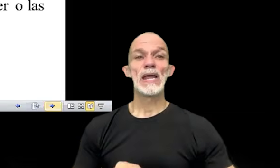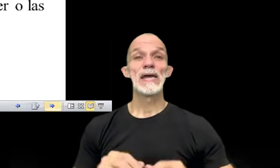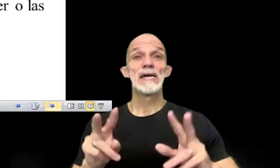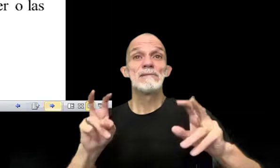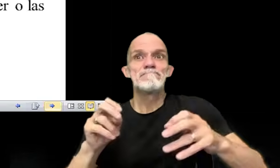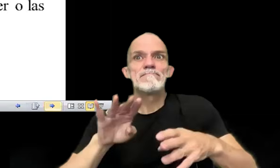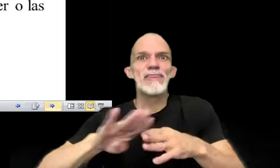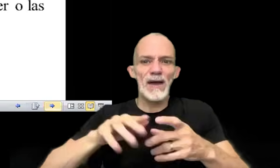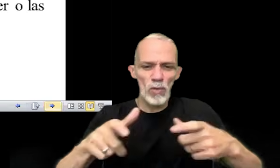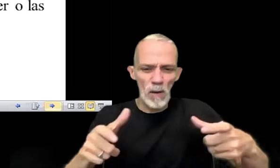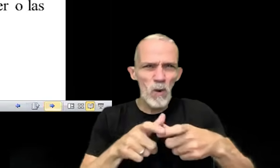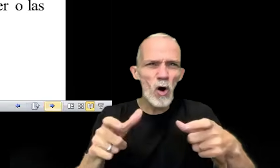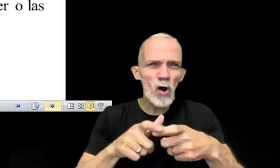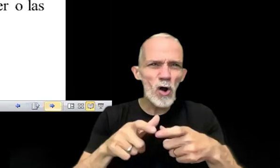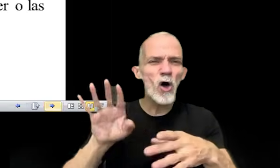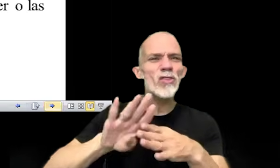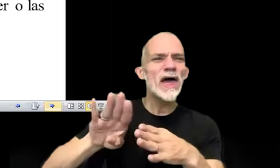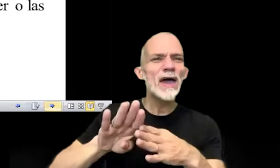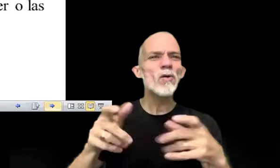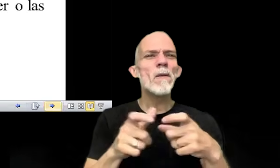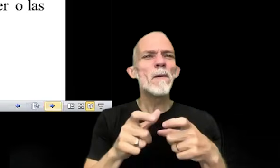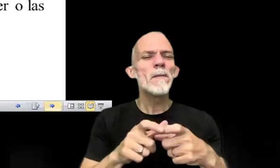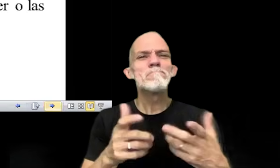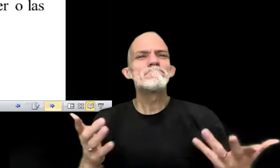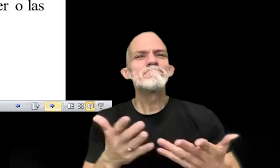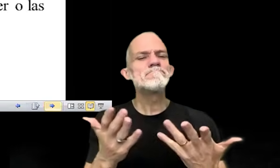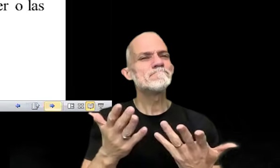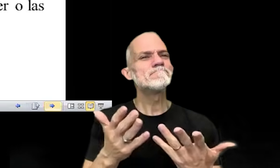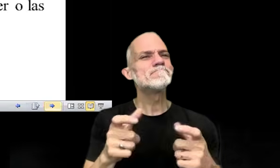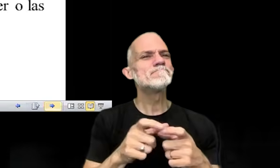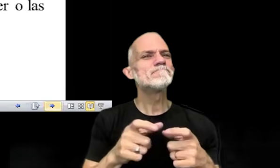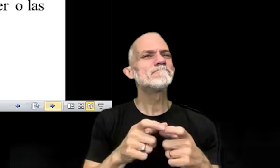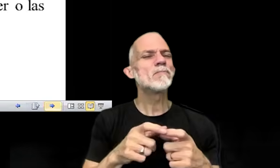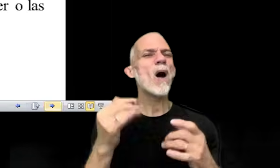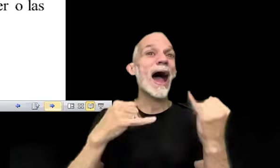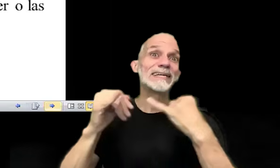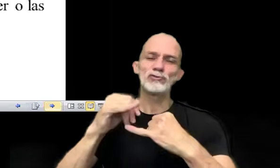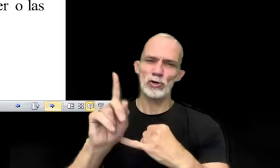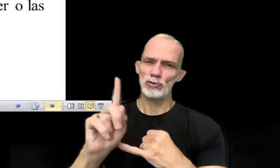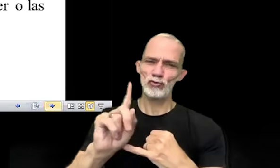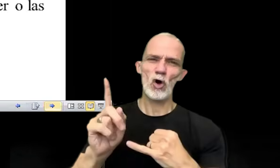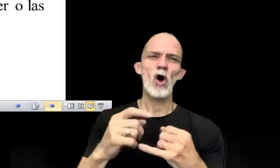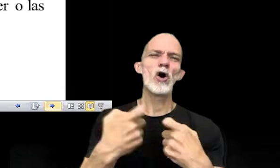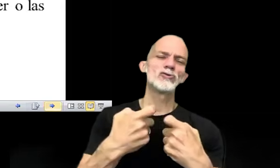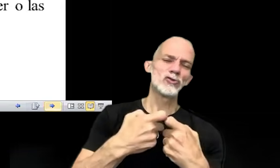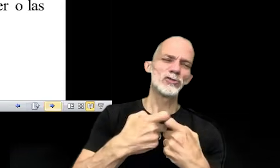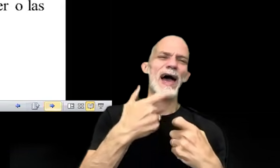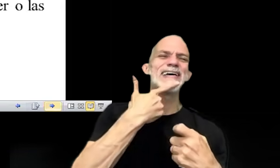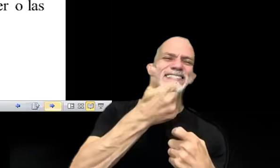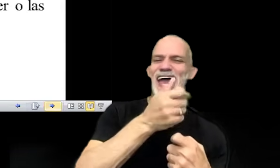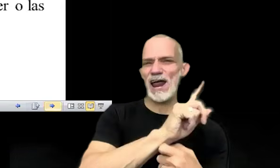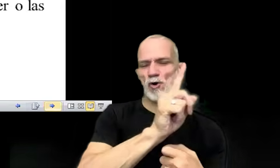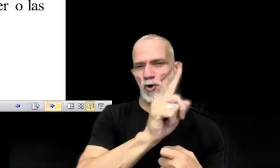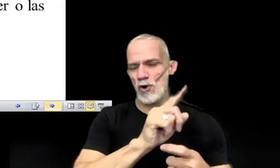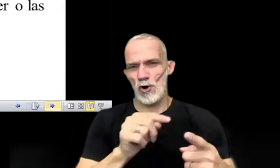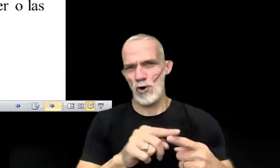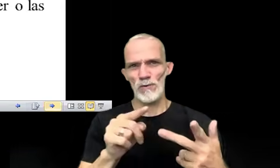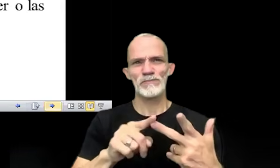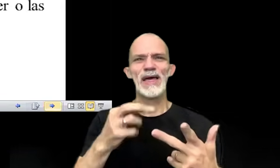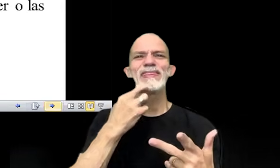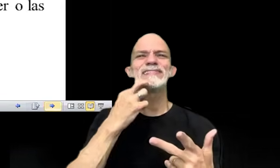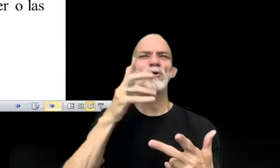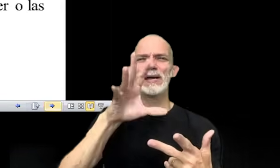Los títulos de deuda y títulos valores, excepto que hable acciones y de sociedades anónimas, o sea, acciones de